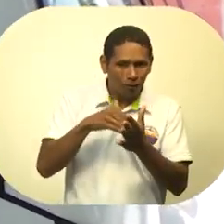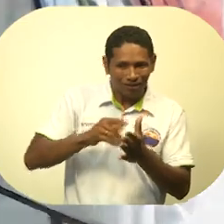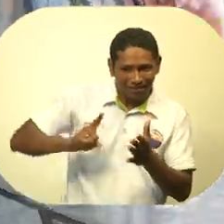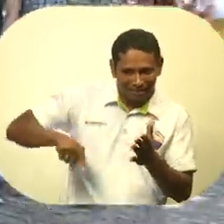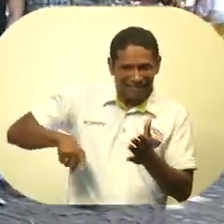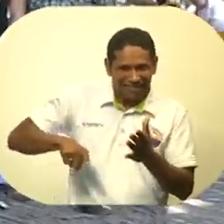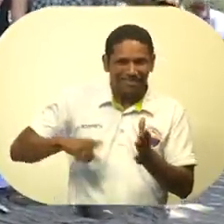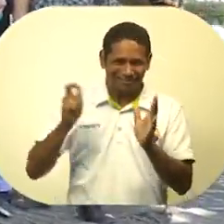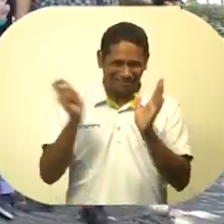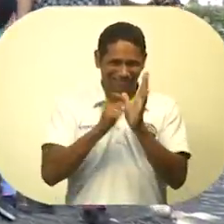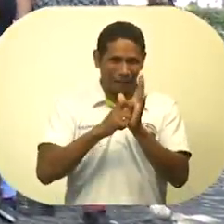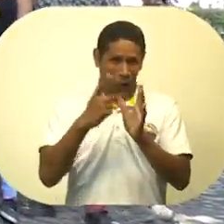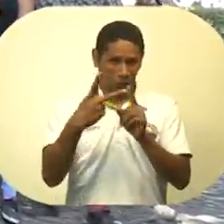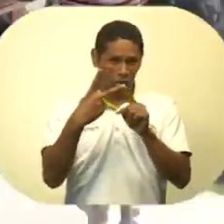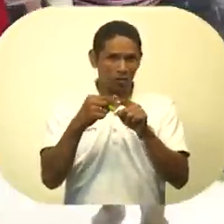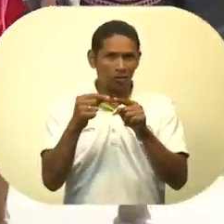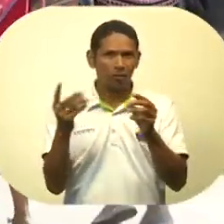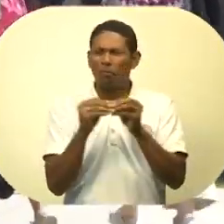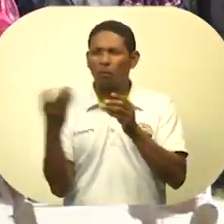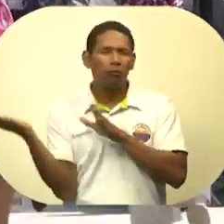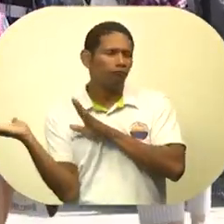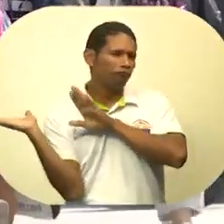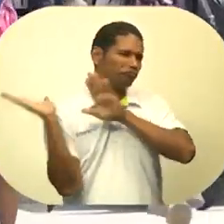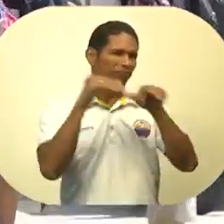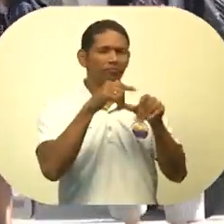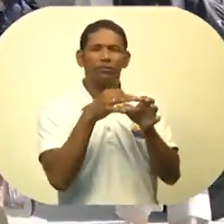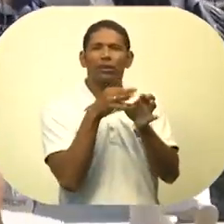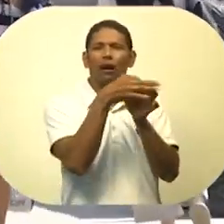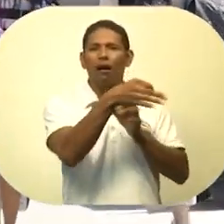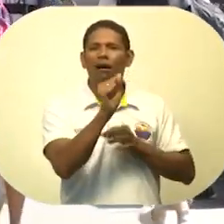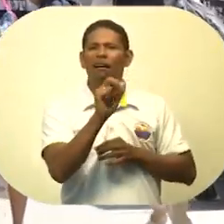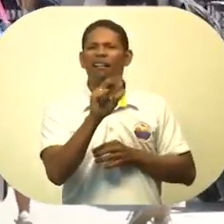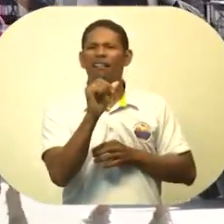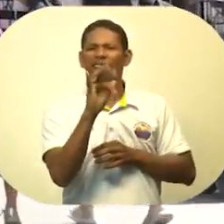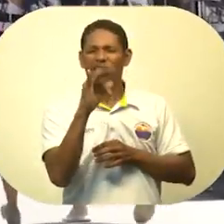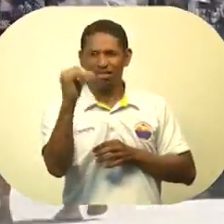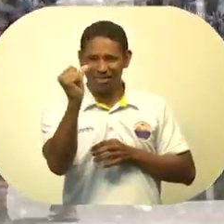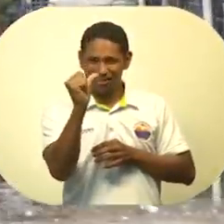del Realismo Mágico tomó rumbo hacia Aracataca, Magdalena.